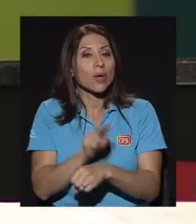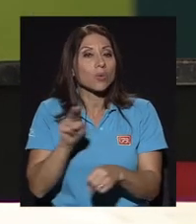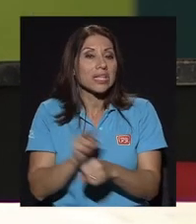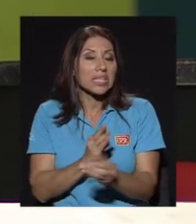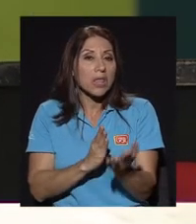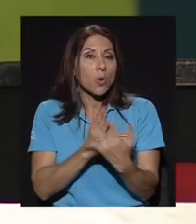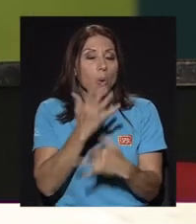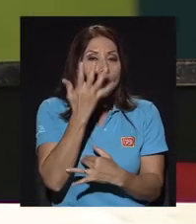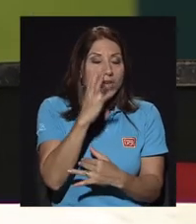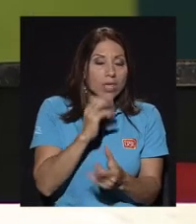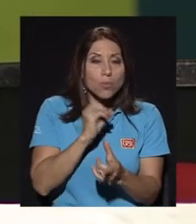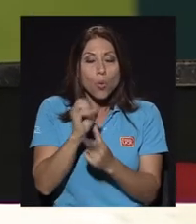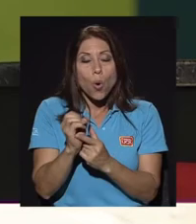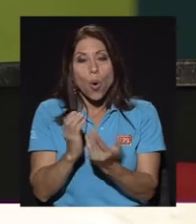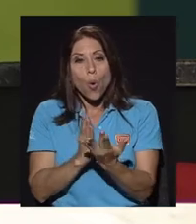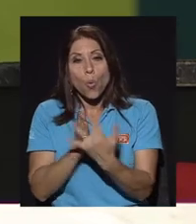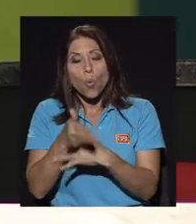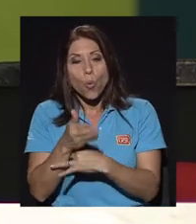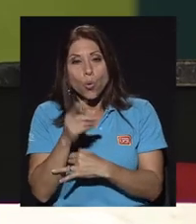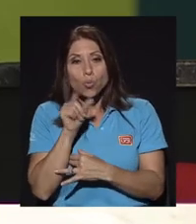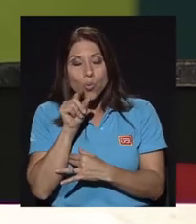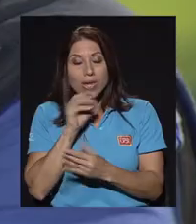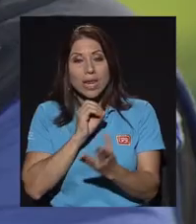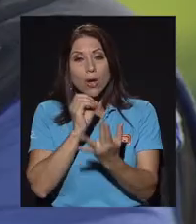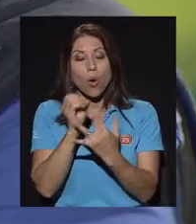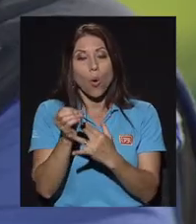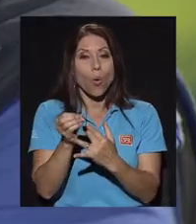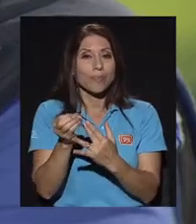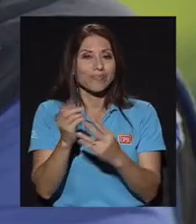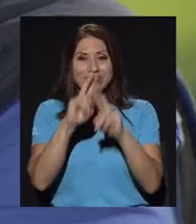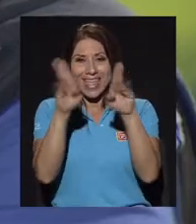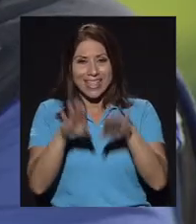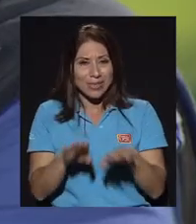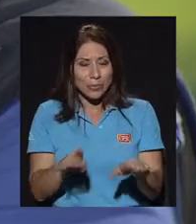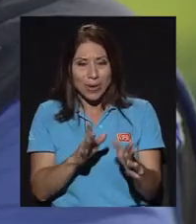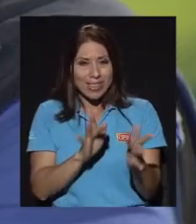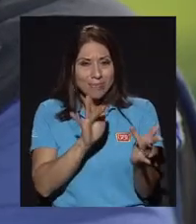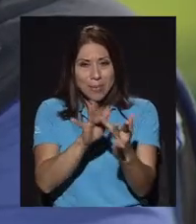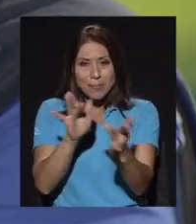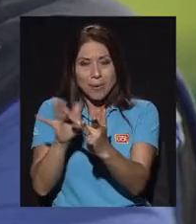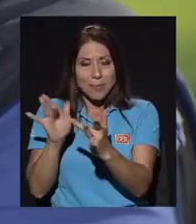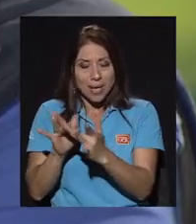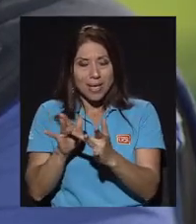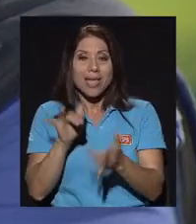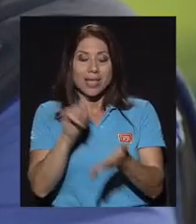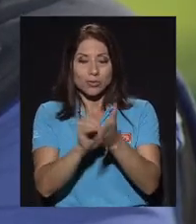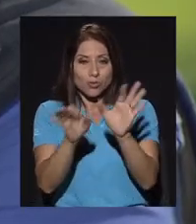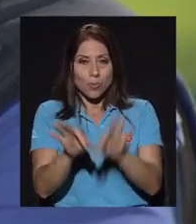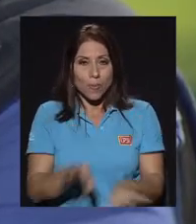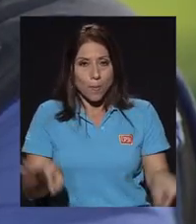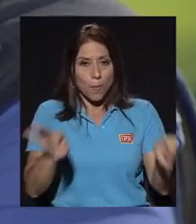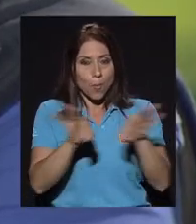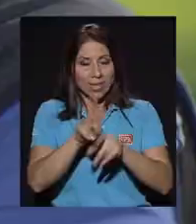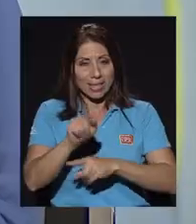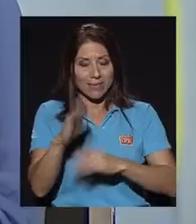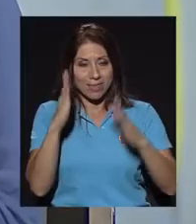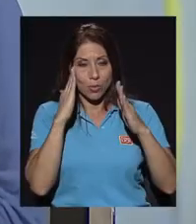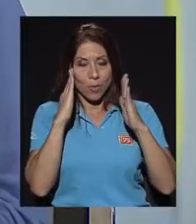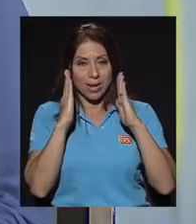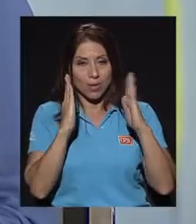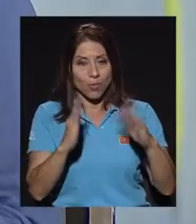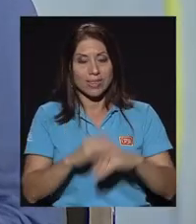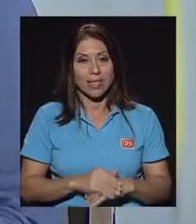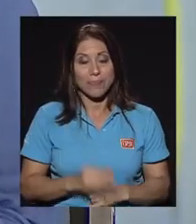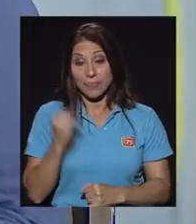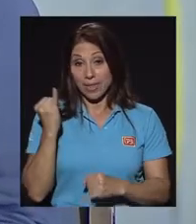utilizando un Facebook, utilizando un Twitter, metiéndose a la página web. Creo que eso es algo, digamos, importante que a tomar en cuenta.